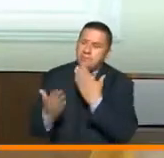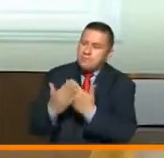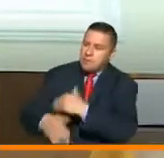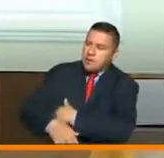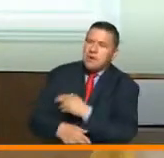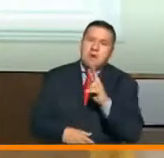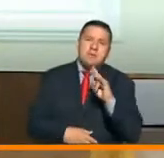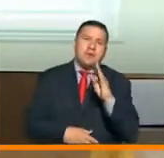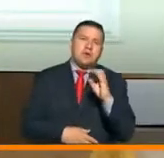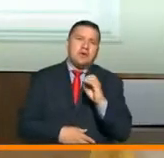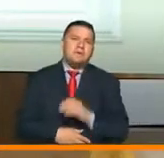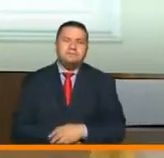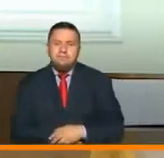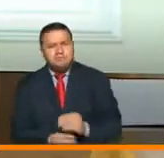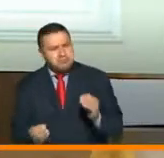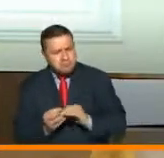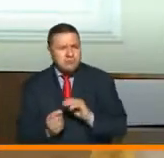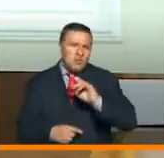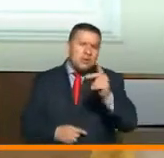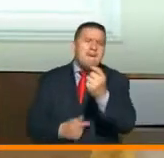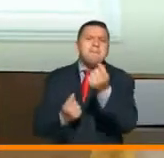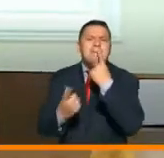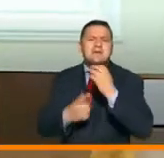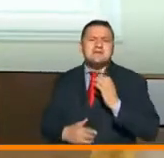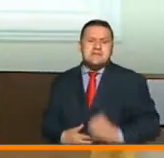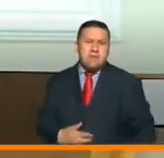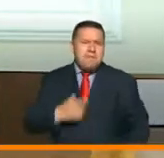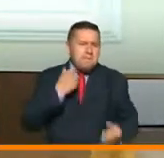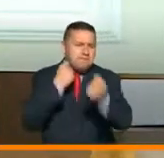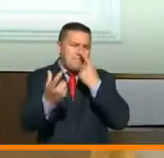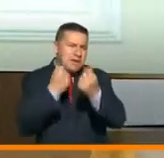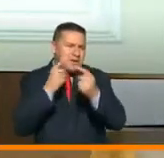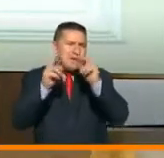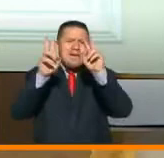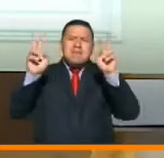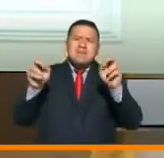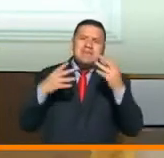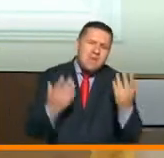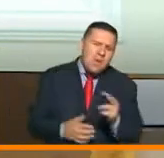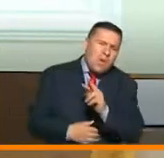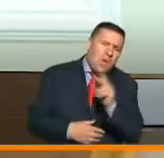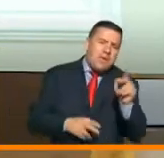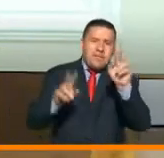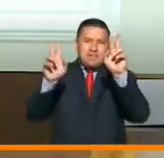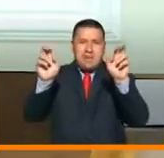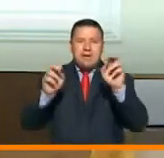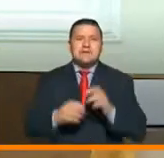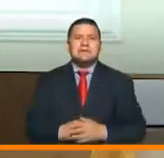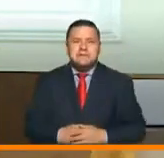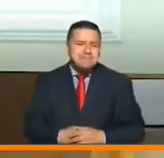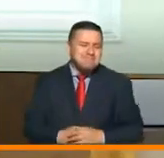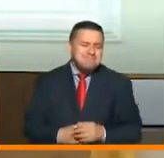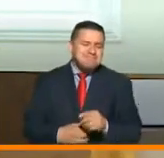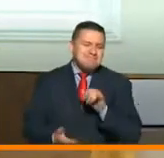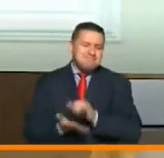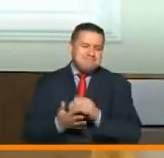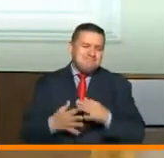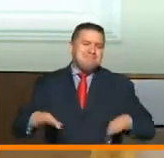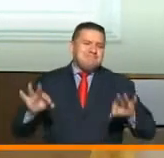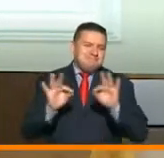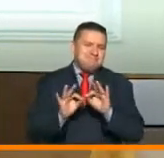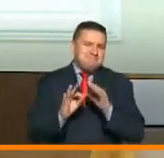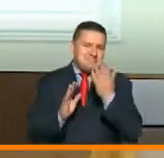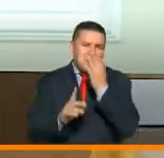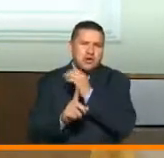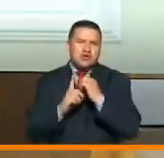Doctor Víctor, y también nos han llegado preguntas de la ciudadanía relacionadas también con otros temas que hacen parte de la